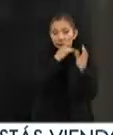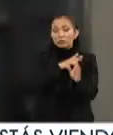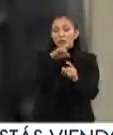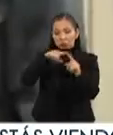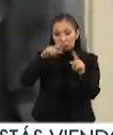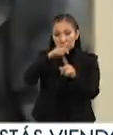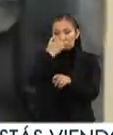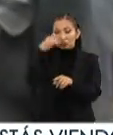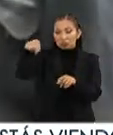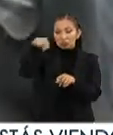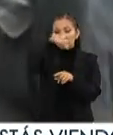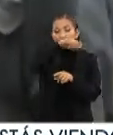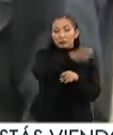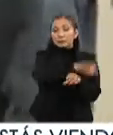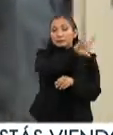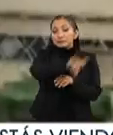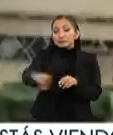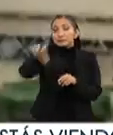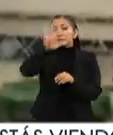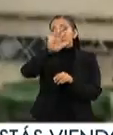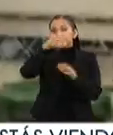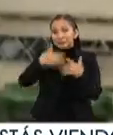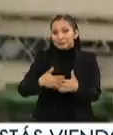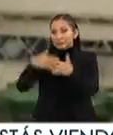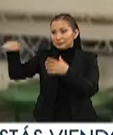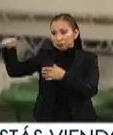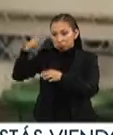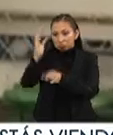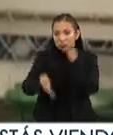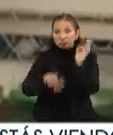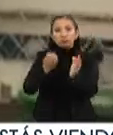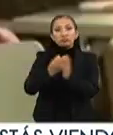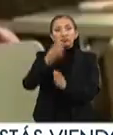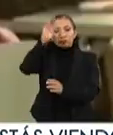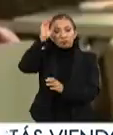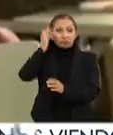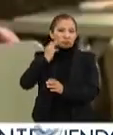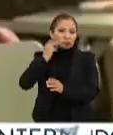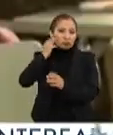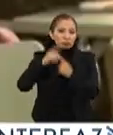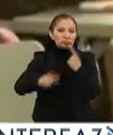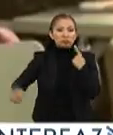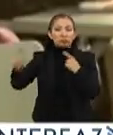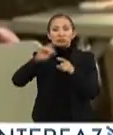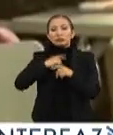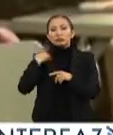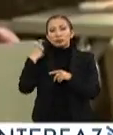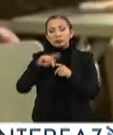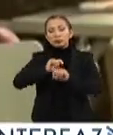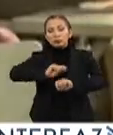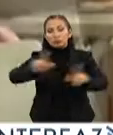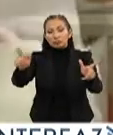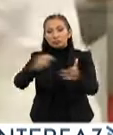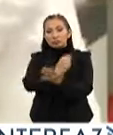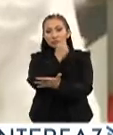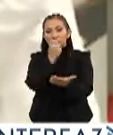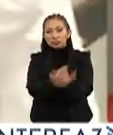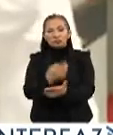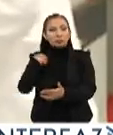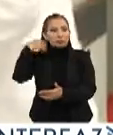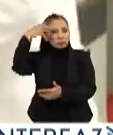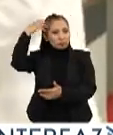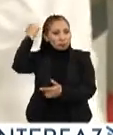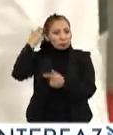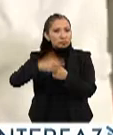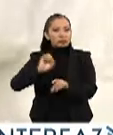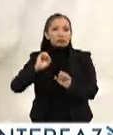diversas escuelas y más de 150 empresas en Nuevo León, Puebla, Tlaxcala, Tamaulipas,